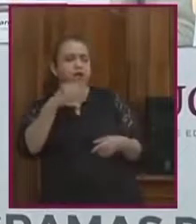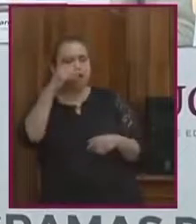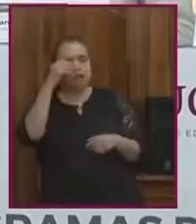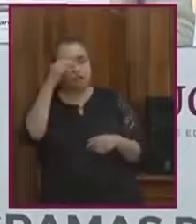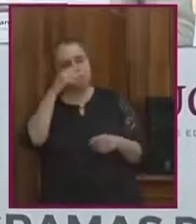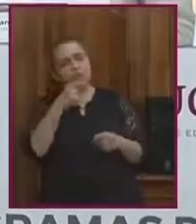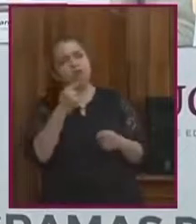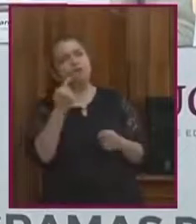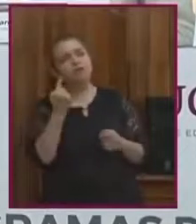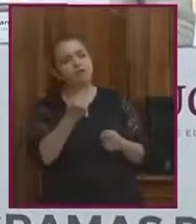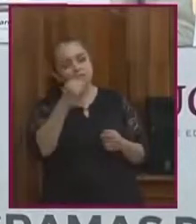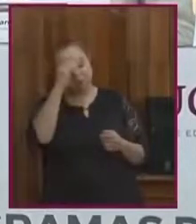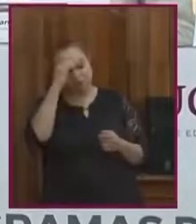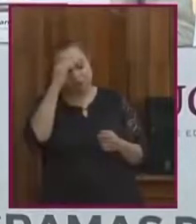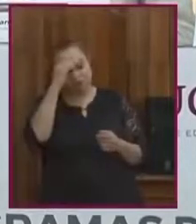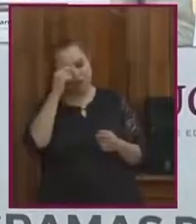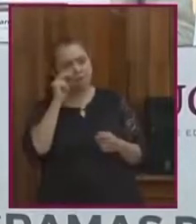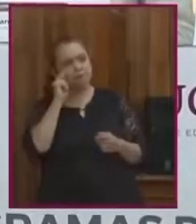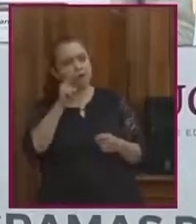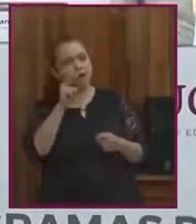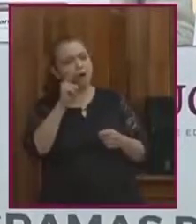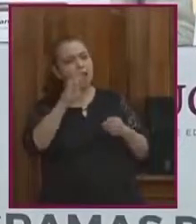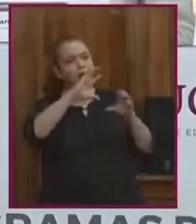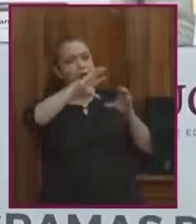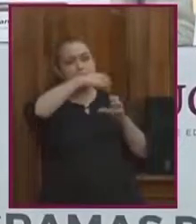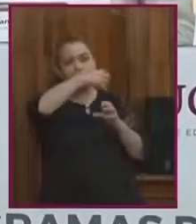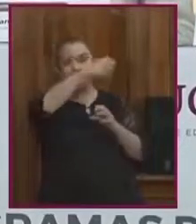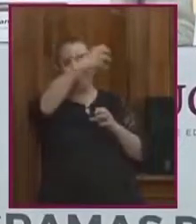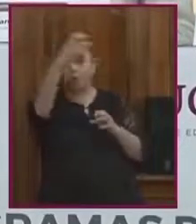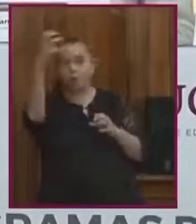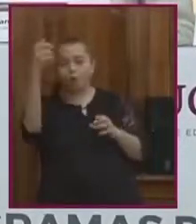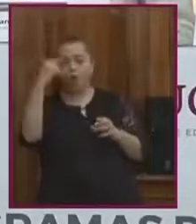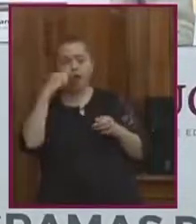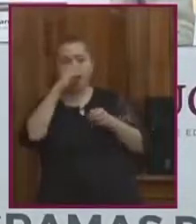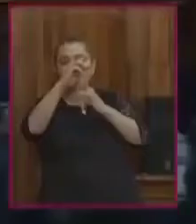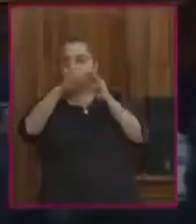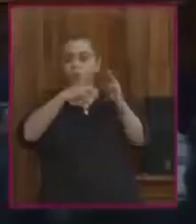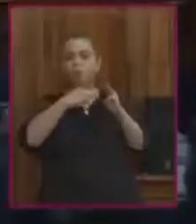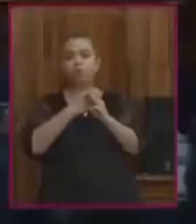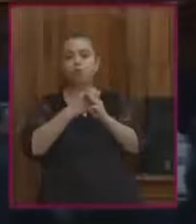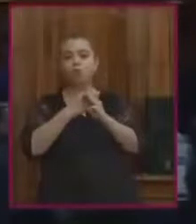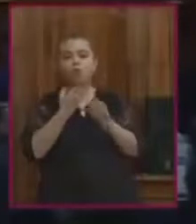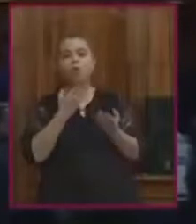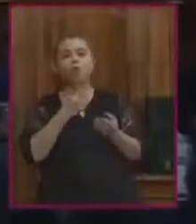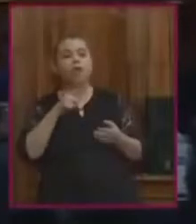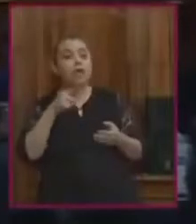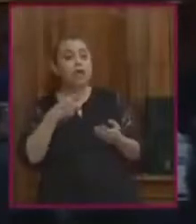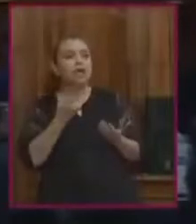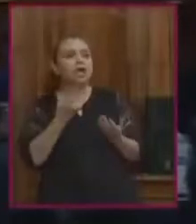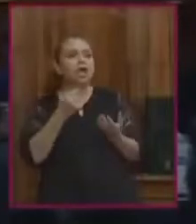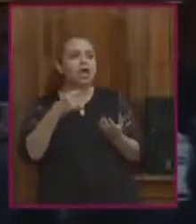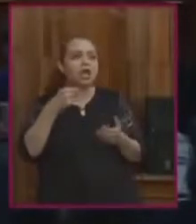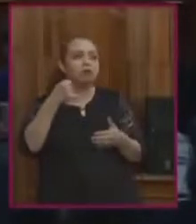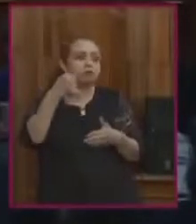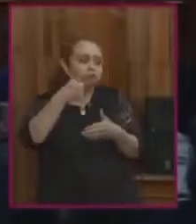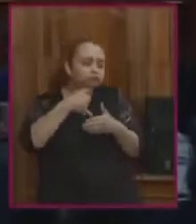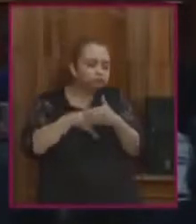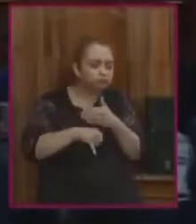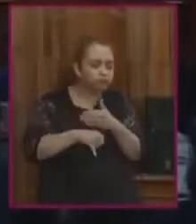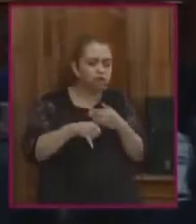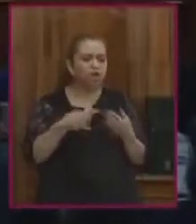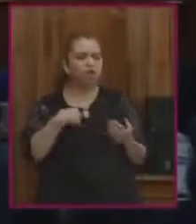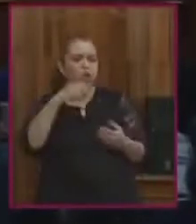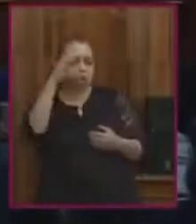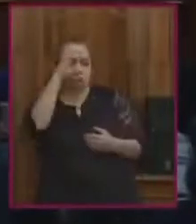universo, debemos de mirar al mundo, pero a partir de nuestras raíces, de lo que nos pertenece y de lo que